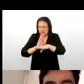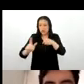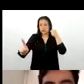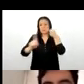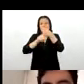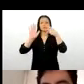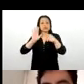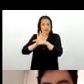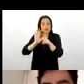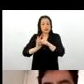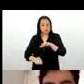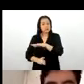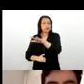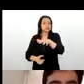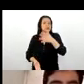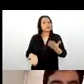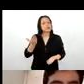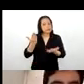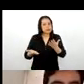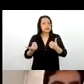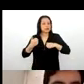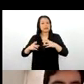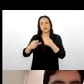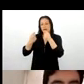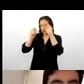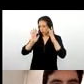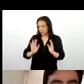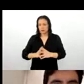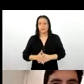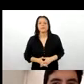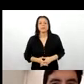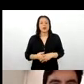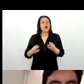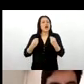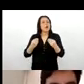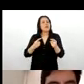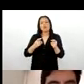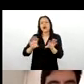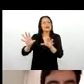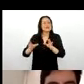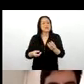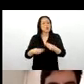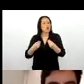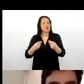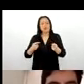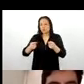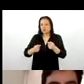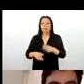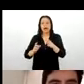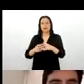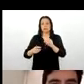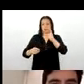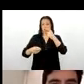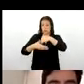negativos que puede causar la actividad. ¿Cómo las gestionamos? Bueno, hay una etapa de planificación,